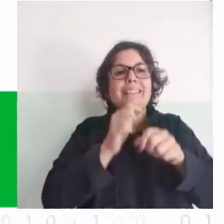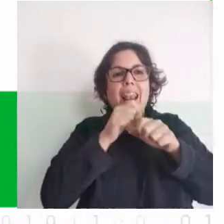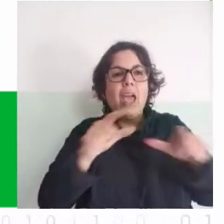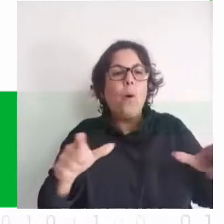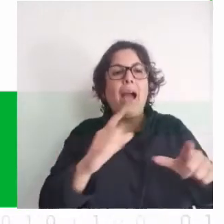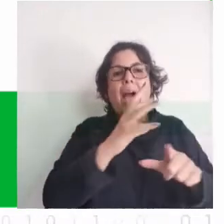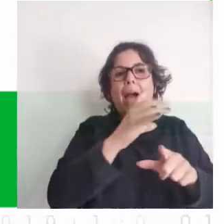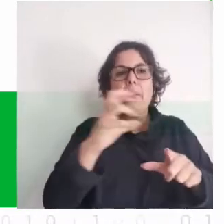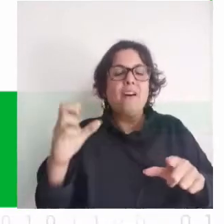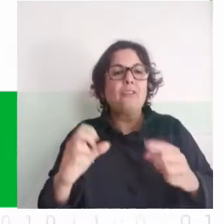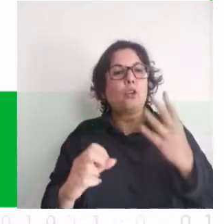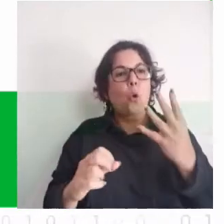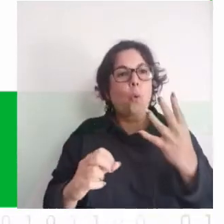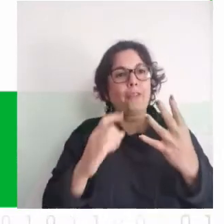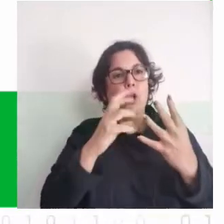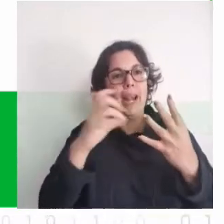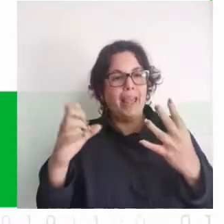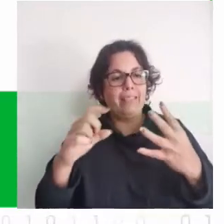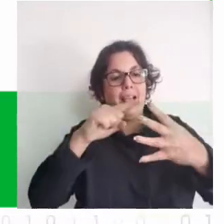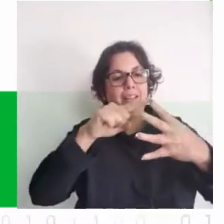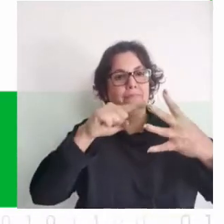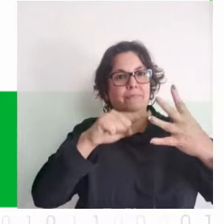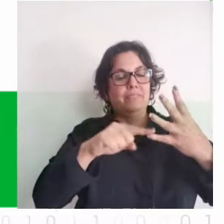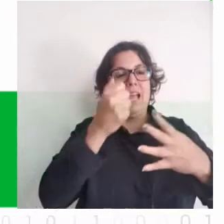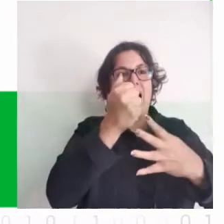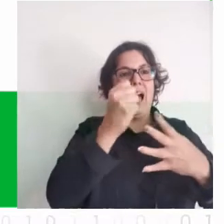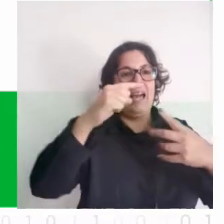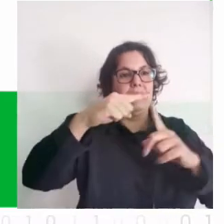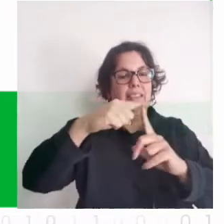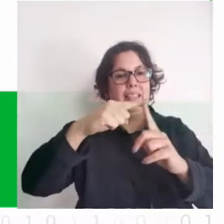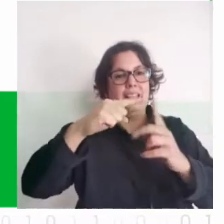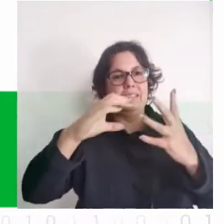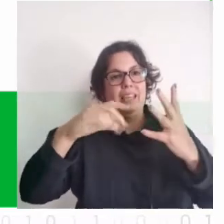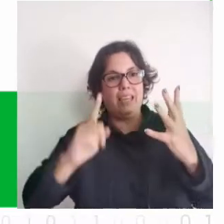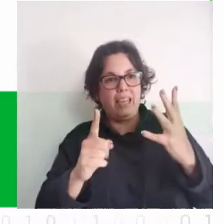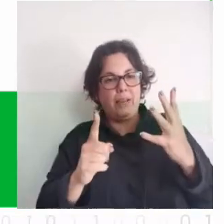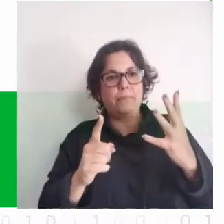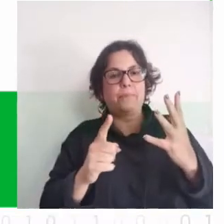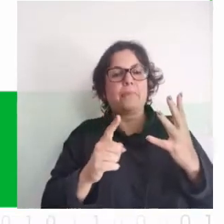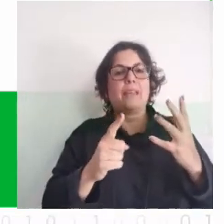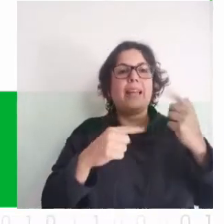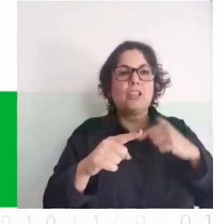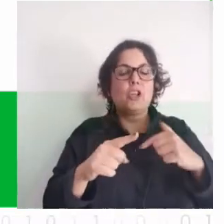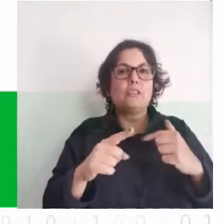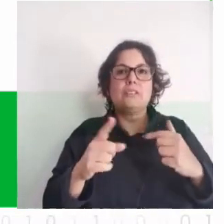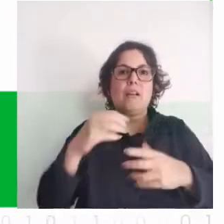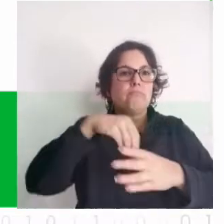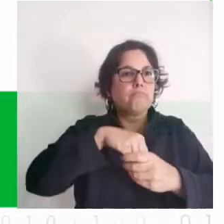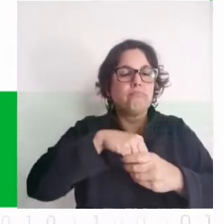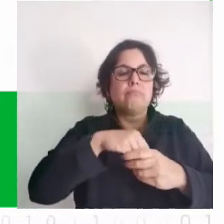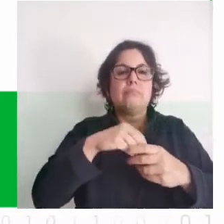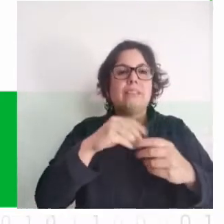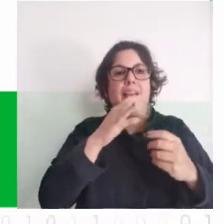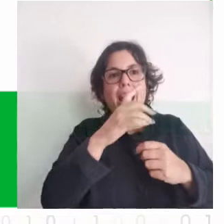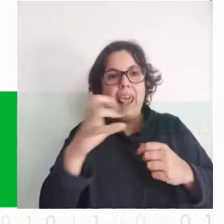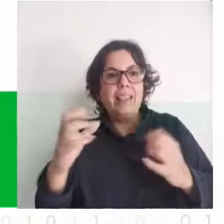de solo 4 letras, como ven ahí, A, T, C, G, que forman todo nuestro ADN. Estas letras se